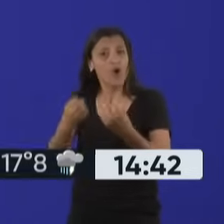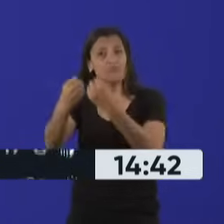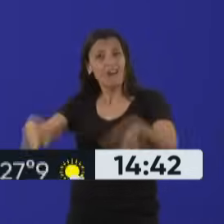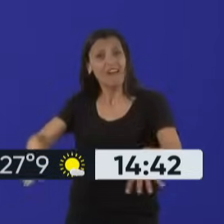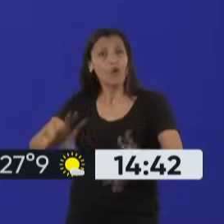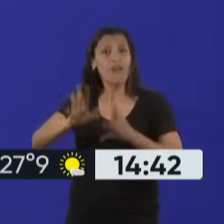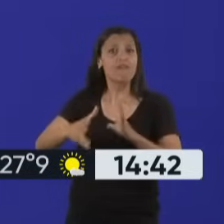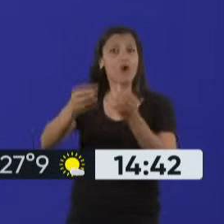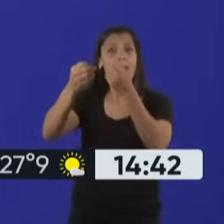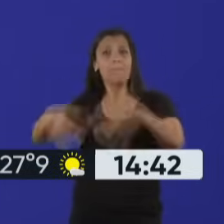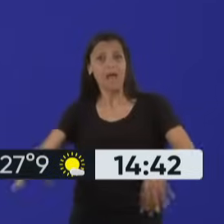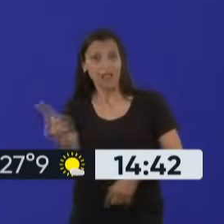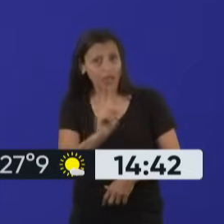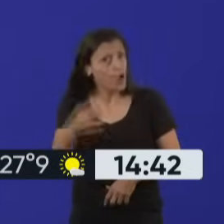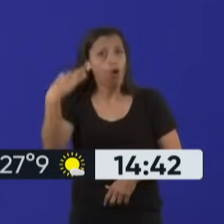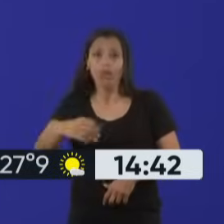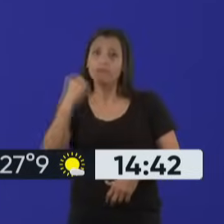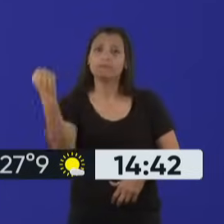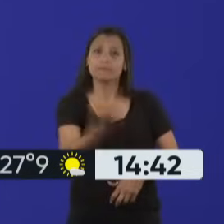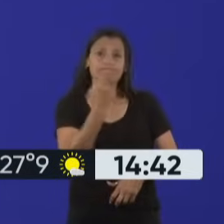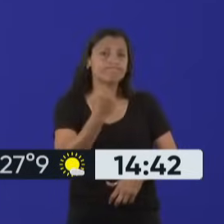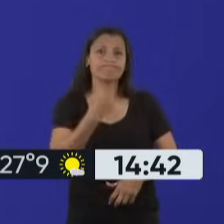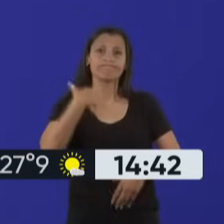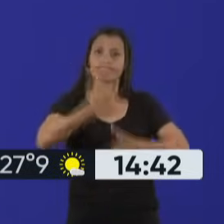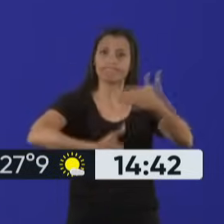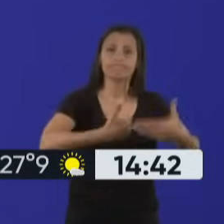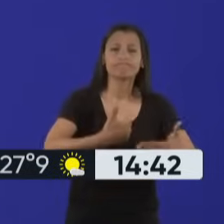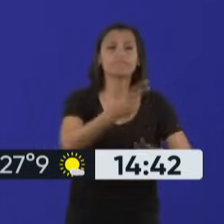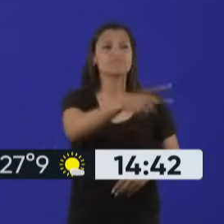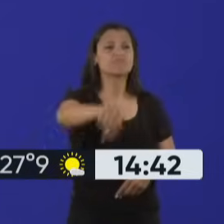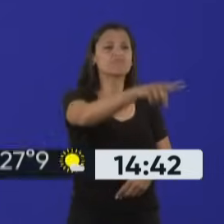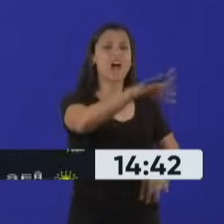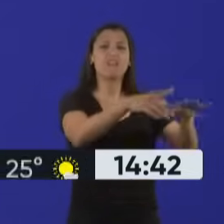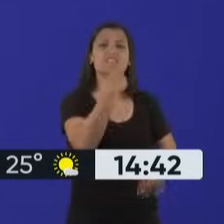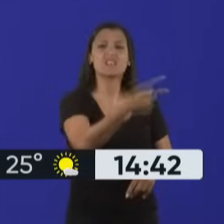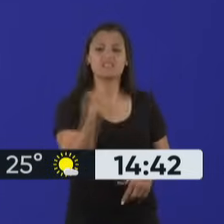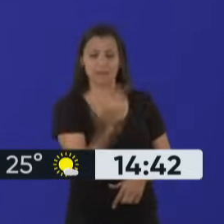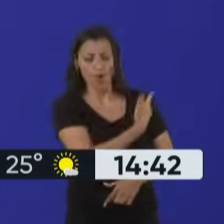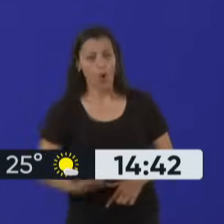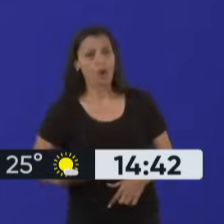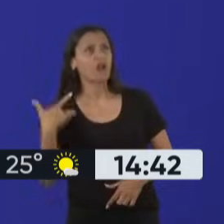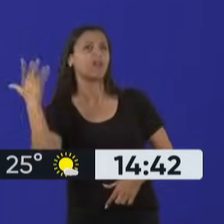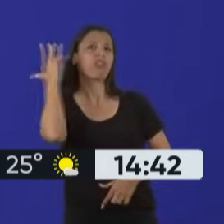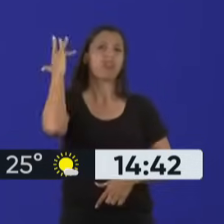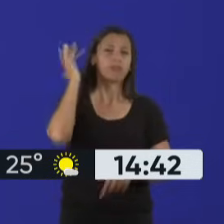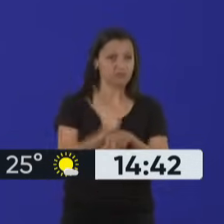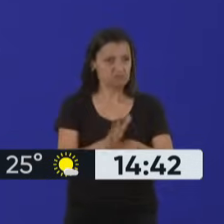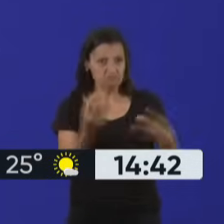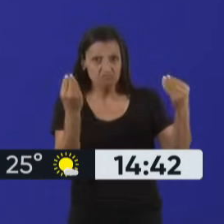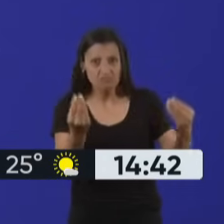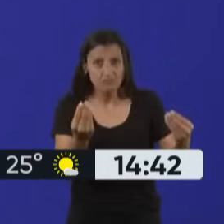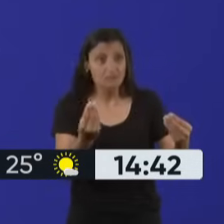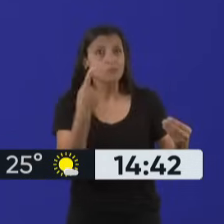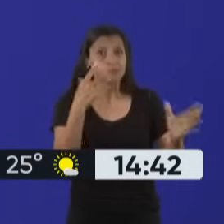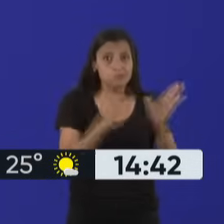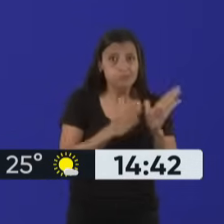adelante. Es decir, y después a veces dicen no escuchan. Digo, ¿qué quieren que escuche? La receta que fracasó